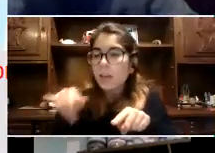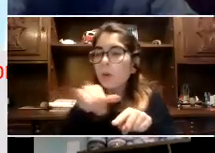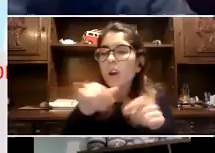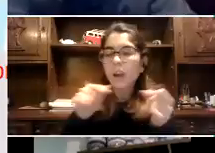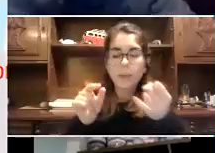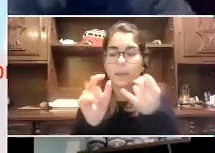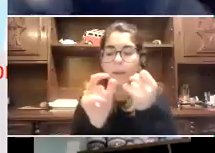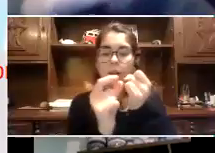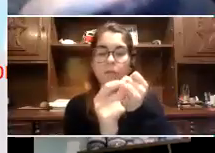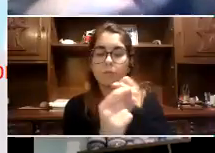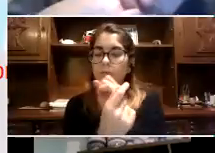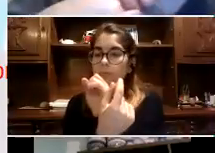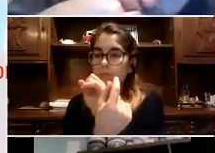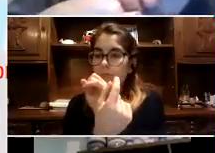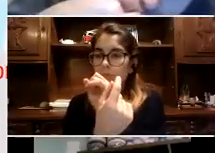tamaño de